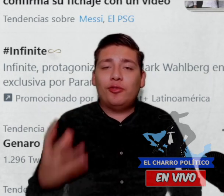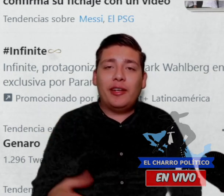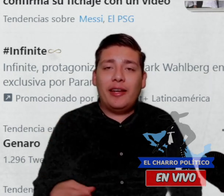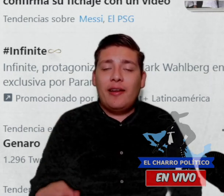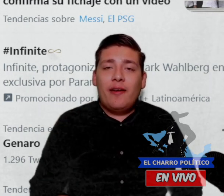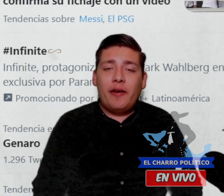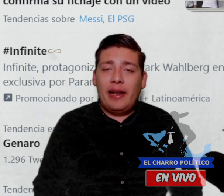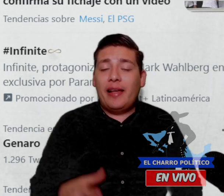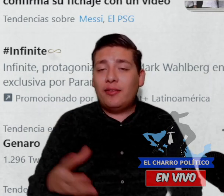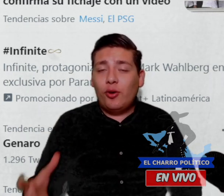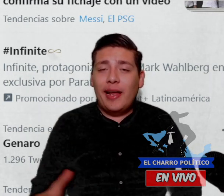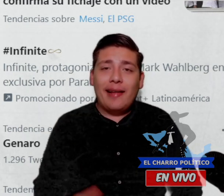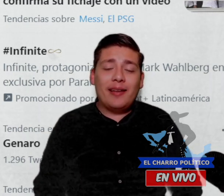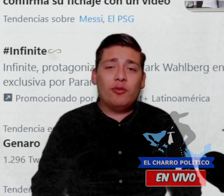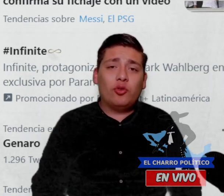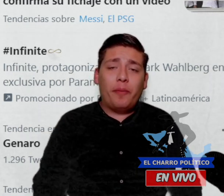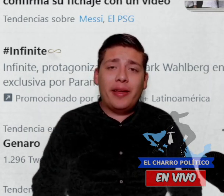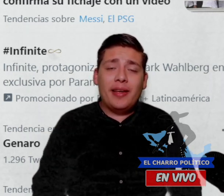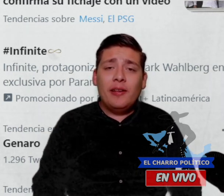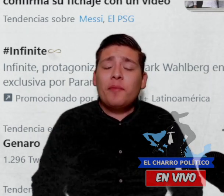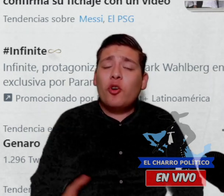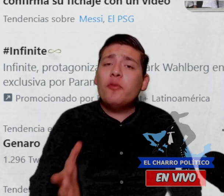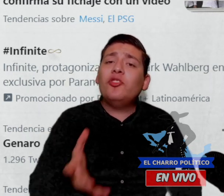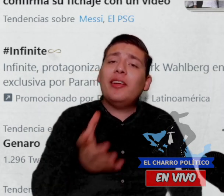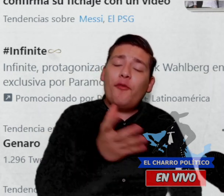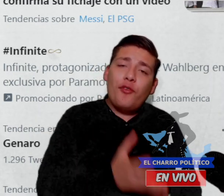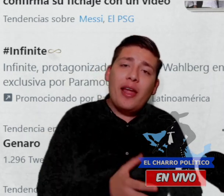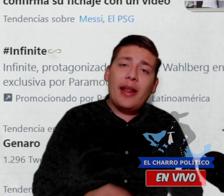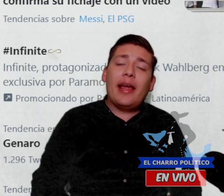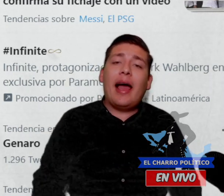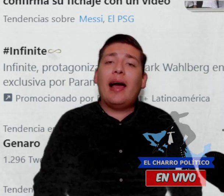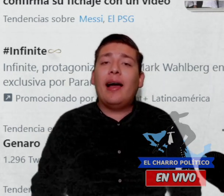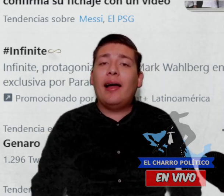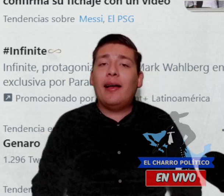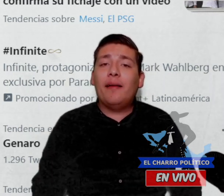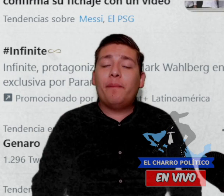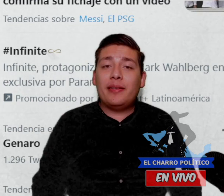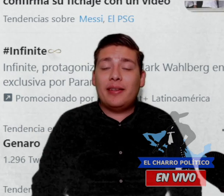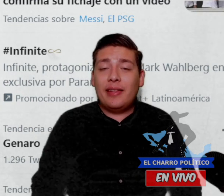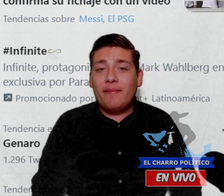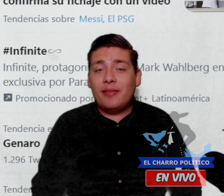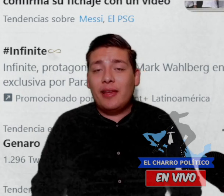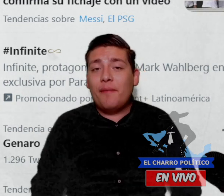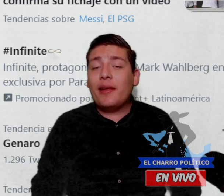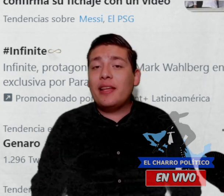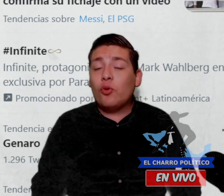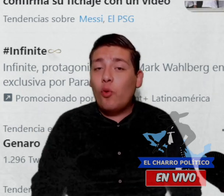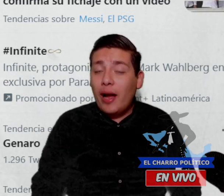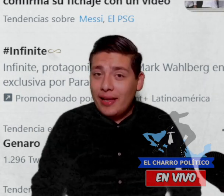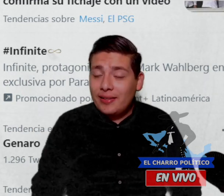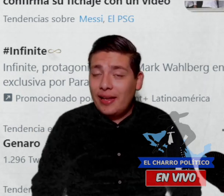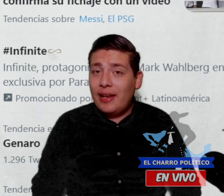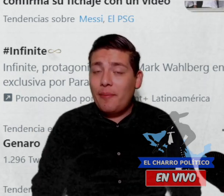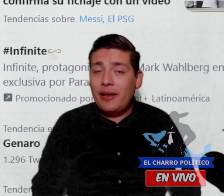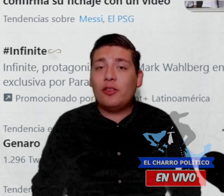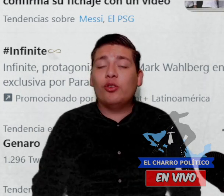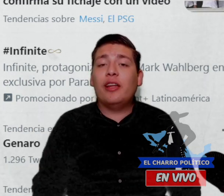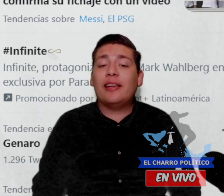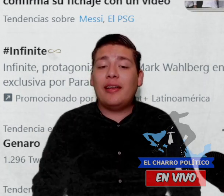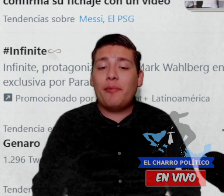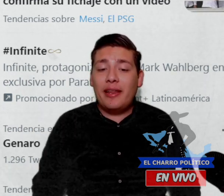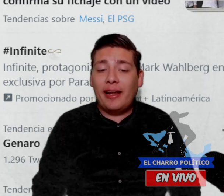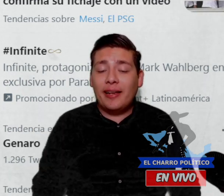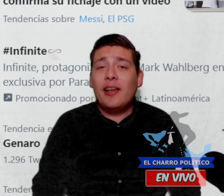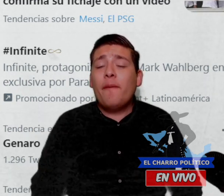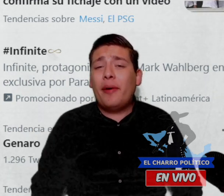dando a conocer la historia de nuestro país, cómo se refiere al presidente Benito Juárez, el emérito